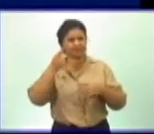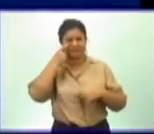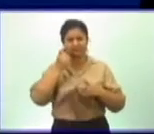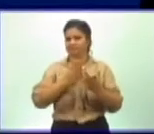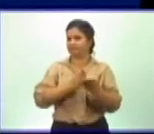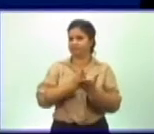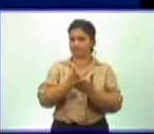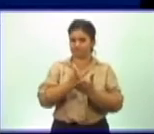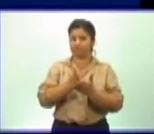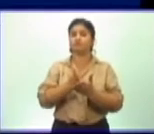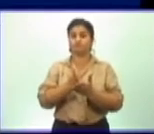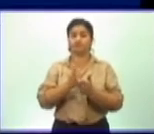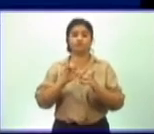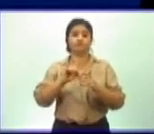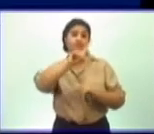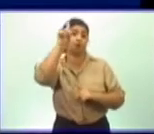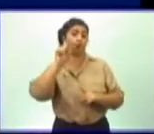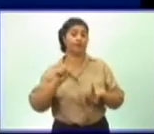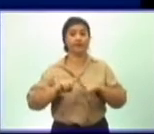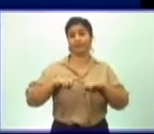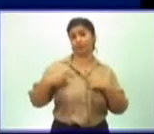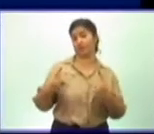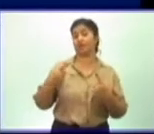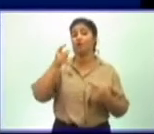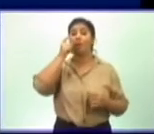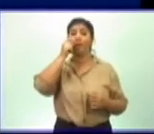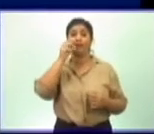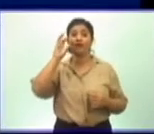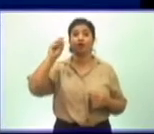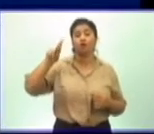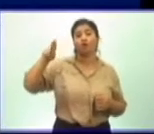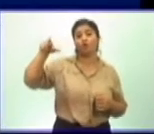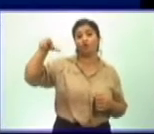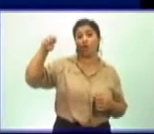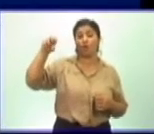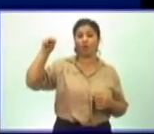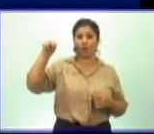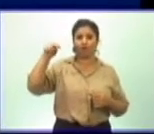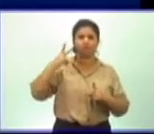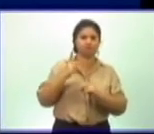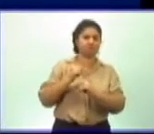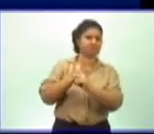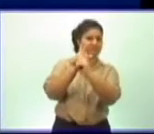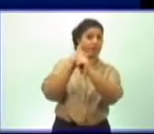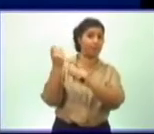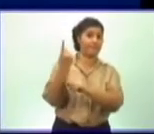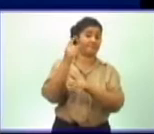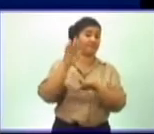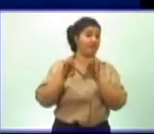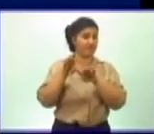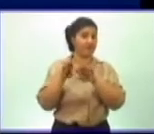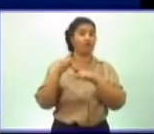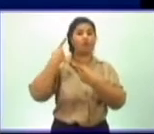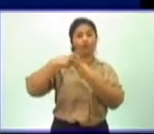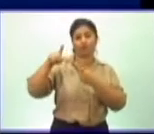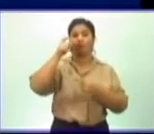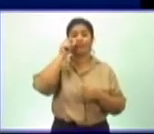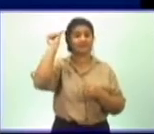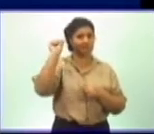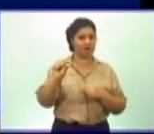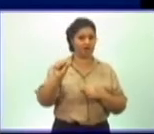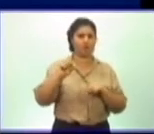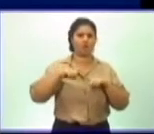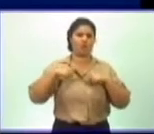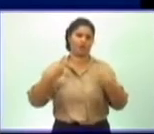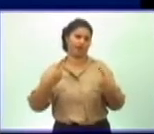Porque si Orgón, cuando conoció a Tartufo, le impresionó tanto su comportamiento moral, ahora el resto de la